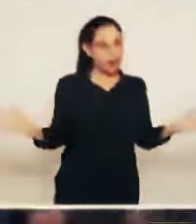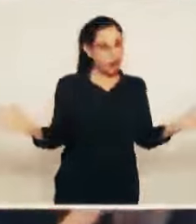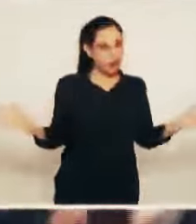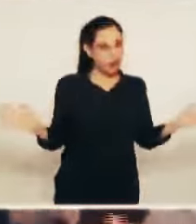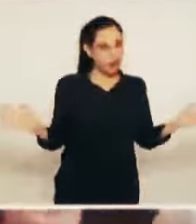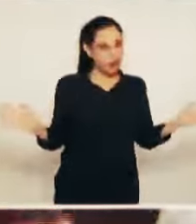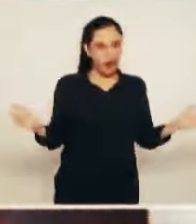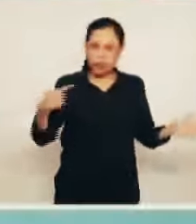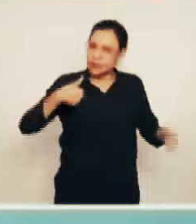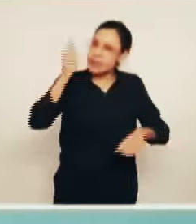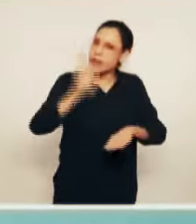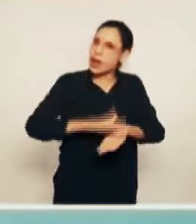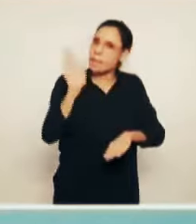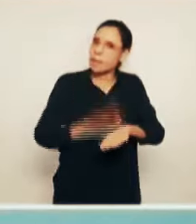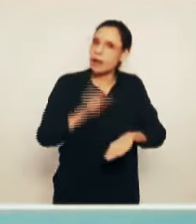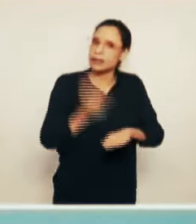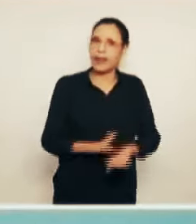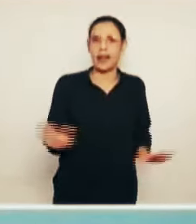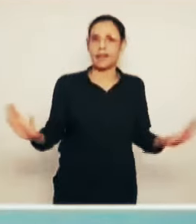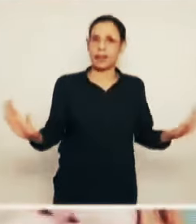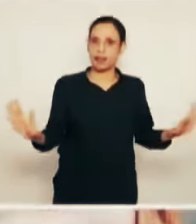No, me hago cargo de todo.